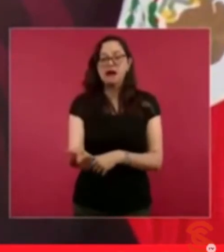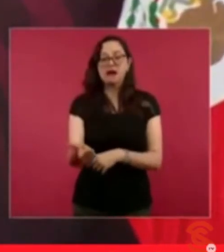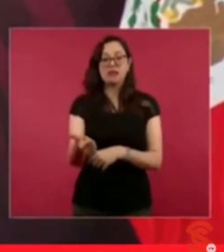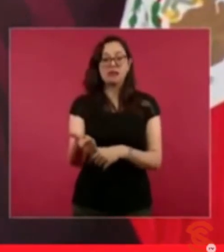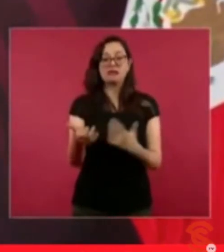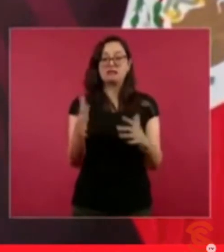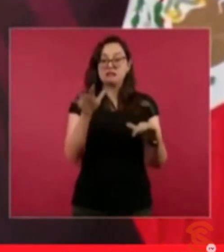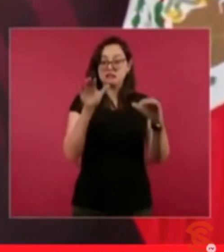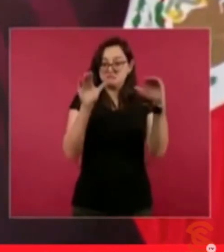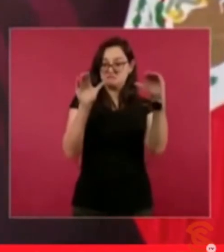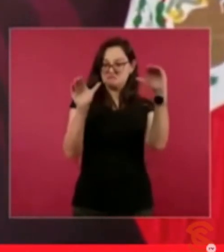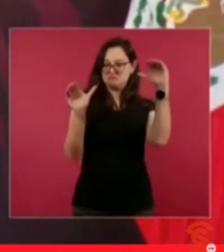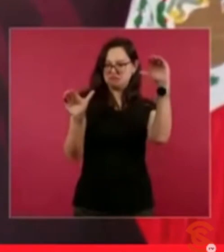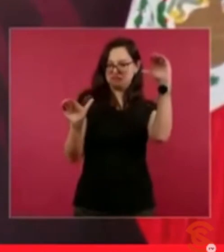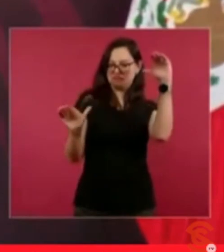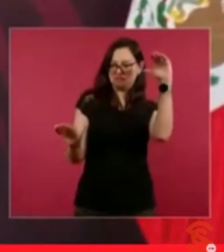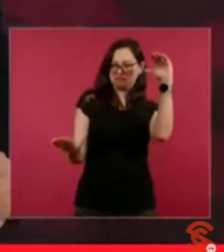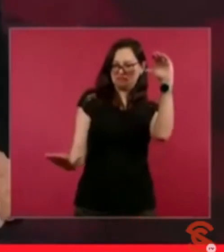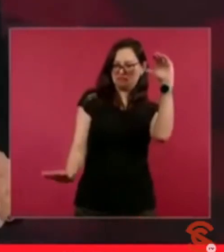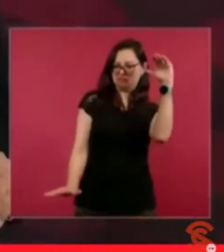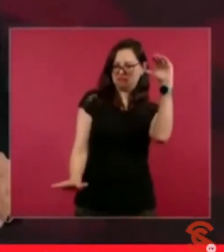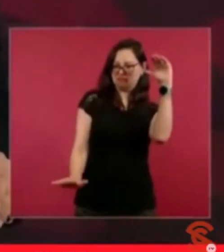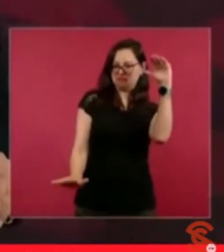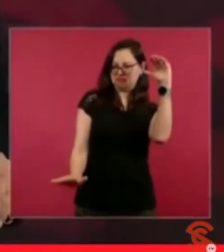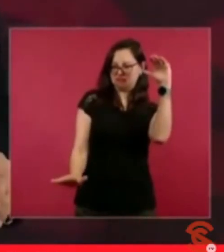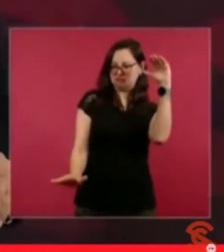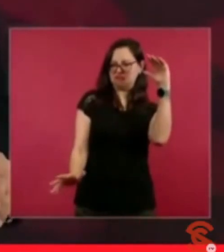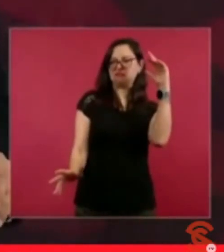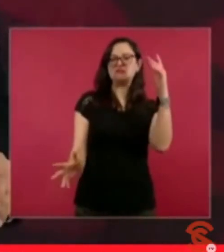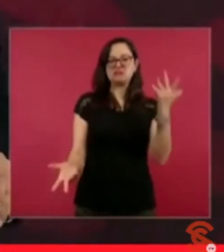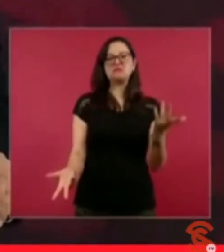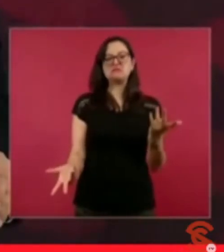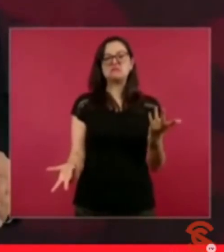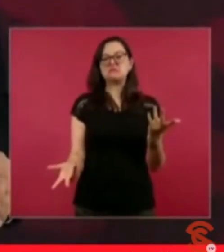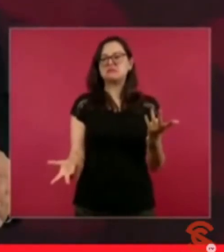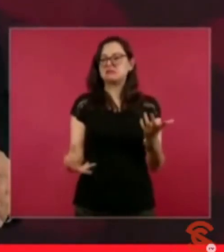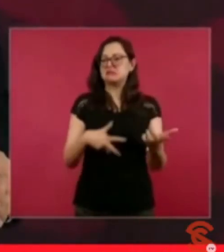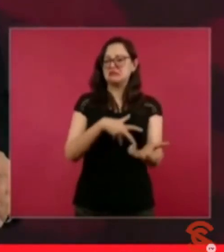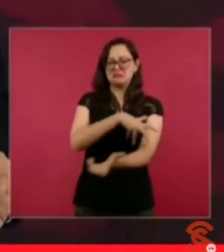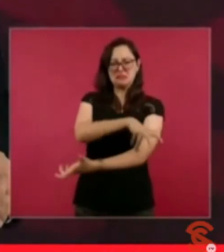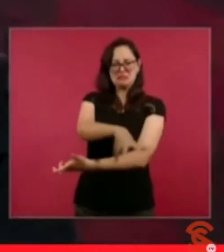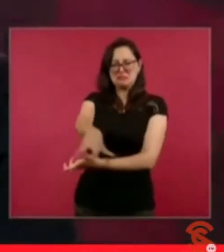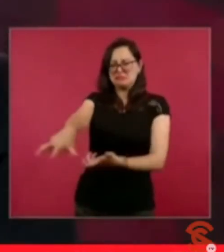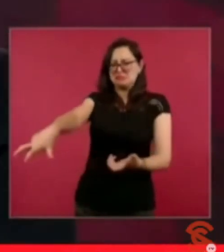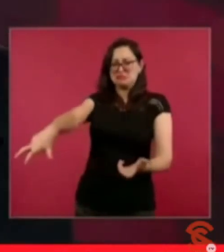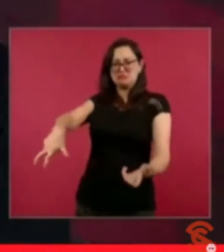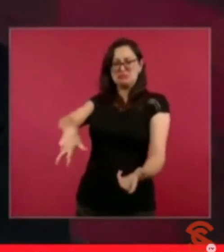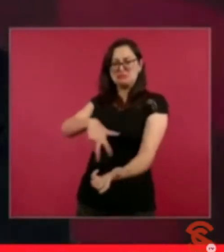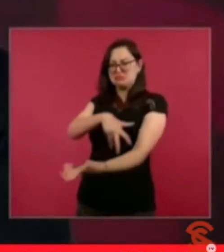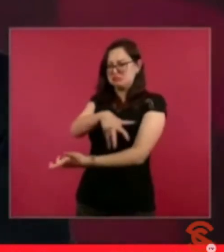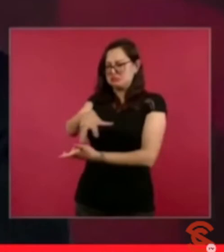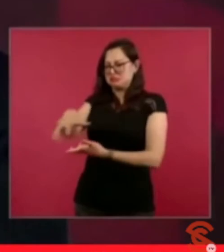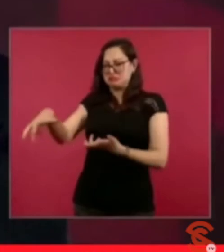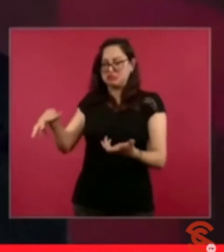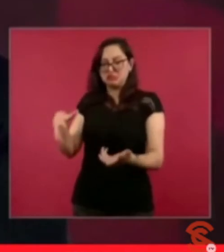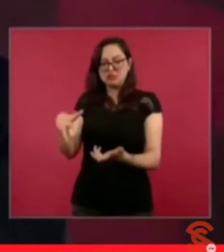vez de que había toda esa descomposición social, en vez de